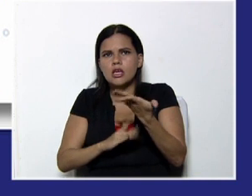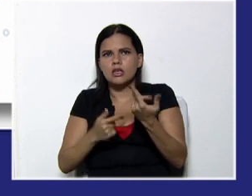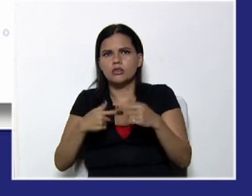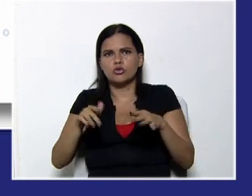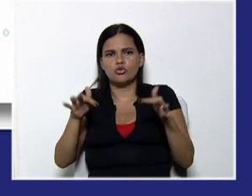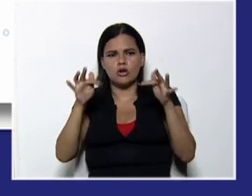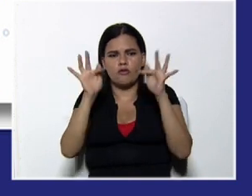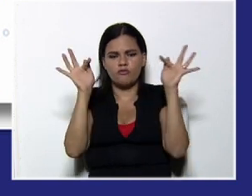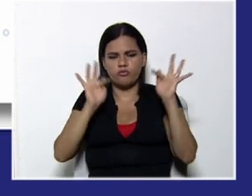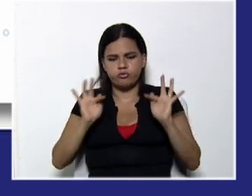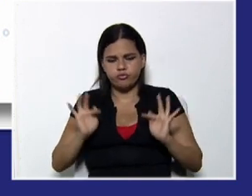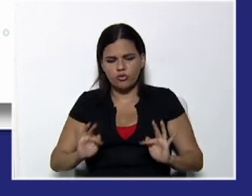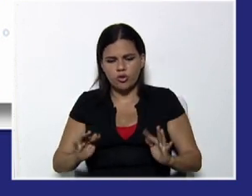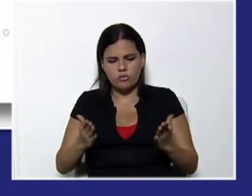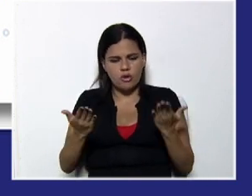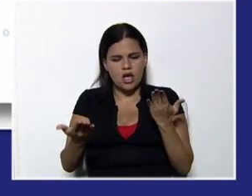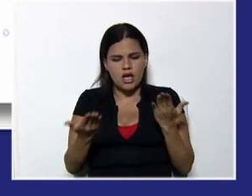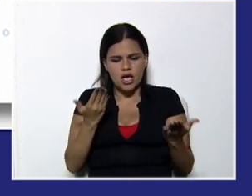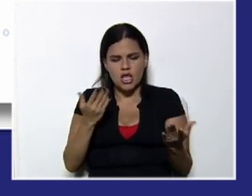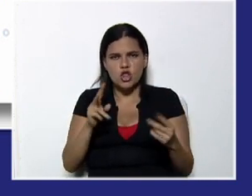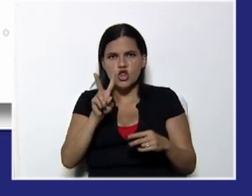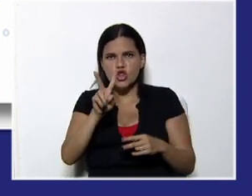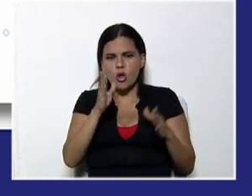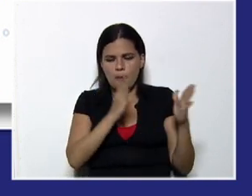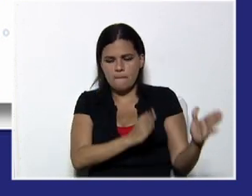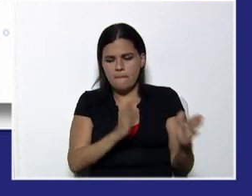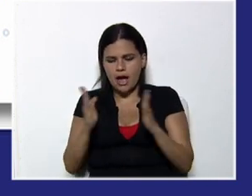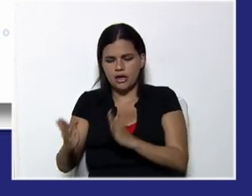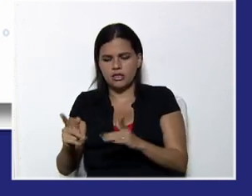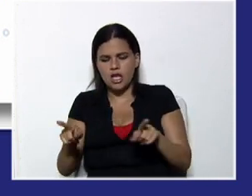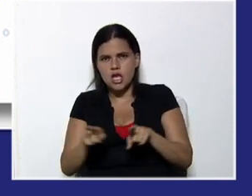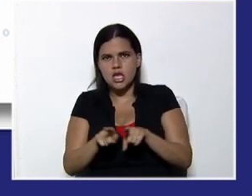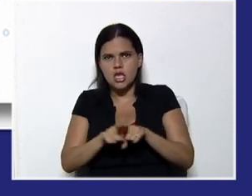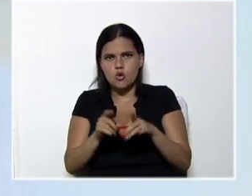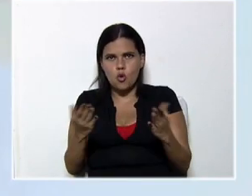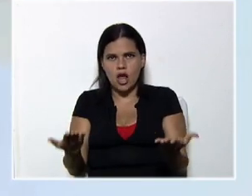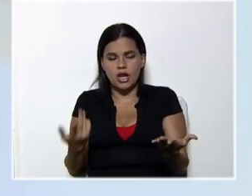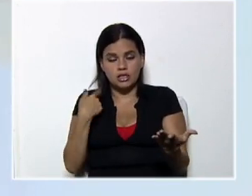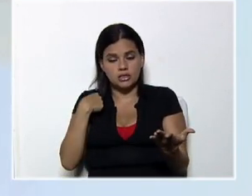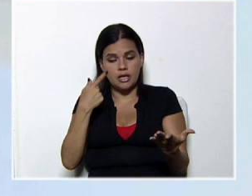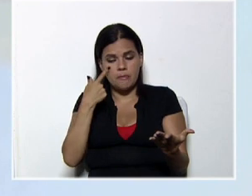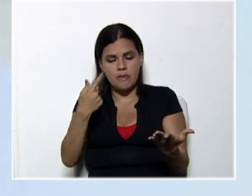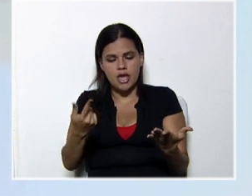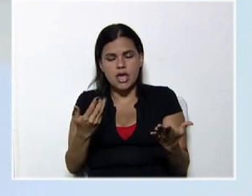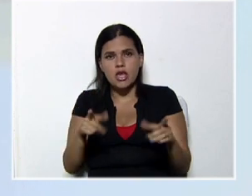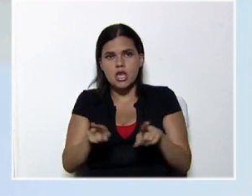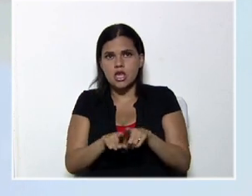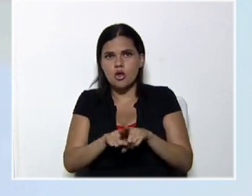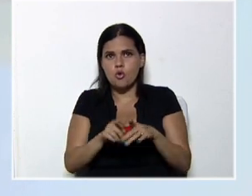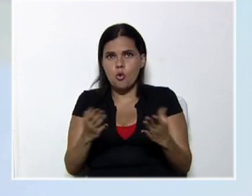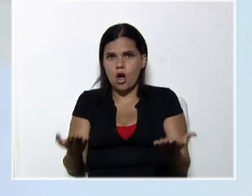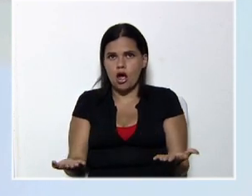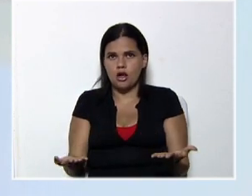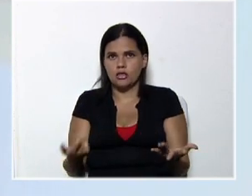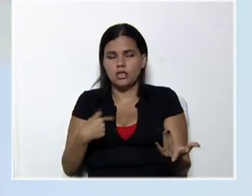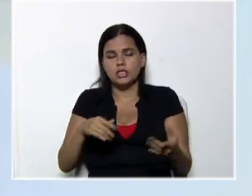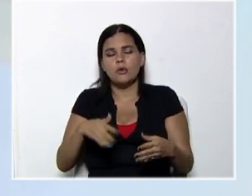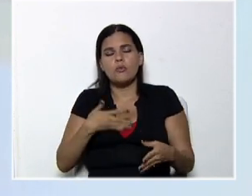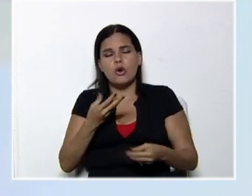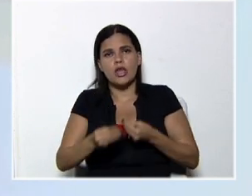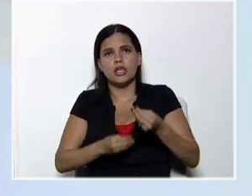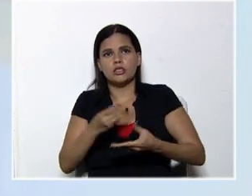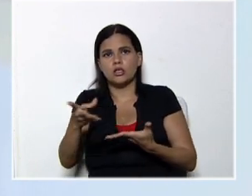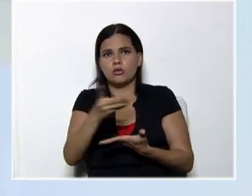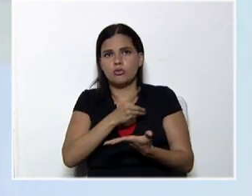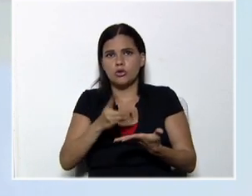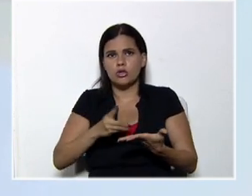exactamente como la ve de un lado, hacerla del otro y luego colorear. para luego sí pasar a lo que corresponde